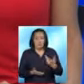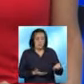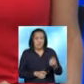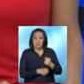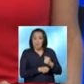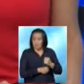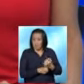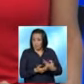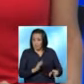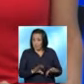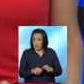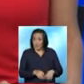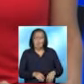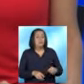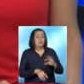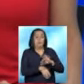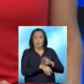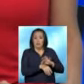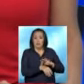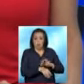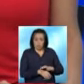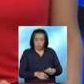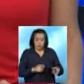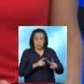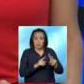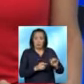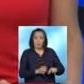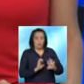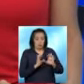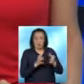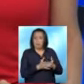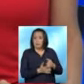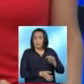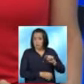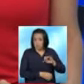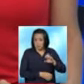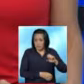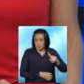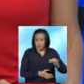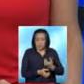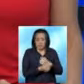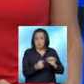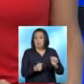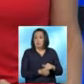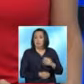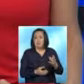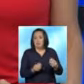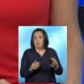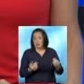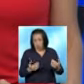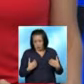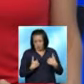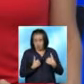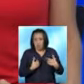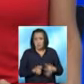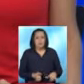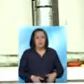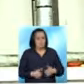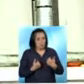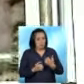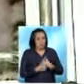labor que realiza el veterinario Miguel Castro con su equipo para rescatar a varios animalitos que sobrevivieron a la furia de los huaycos.